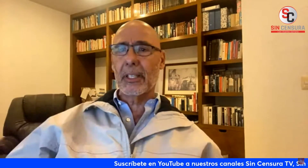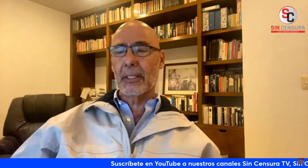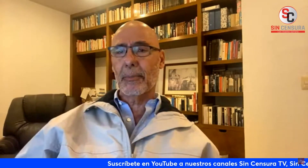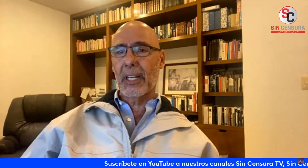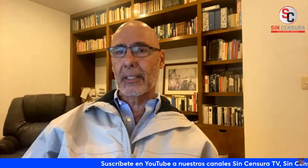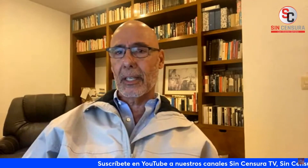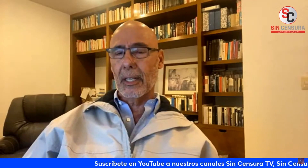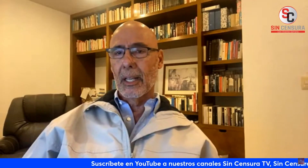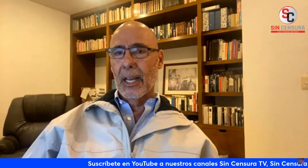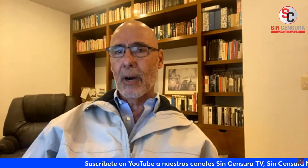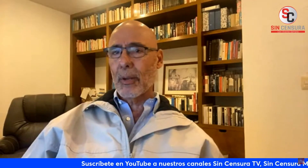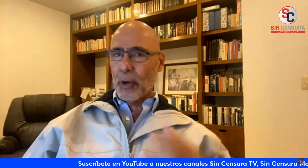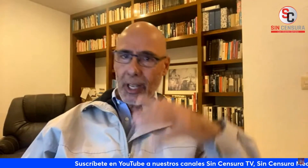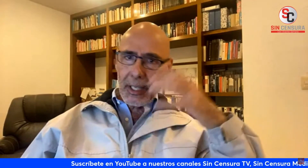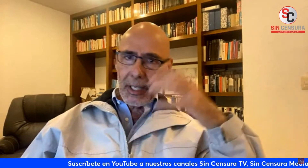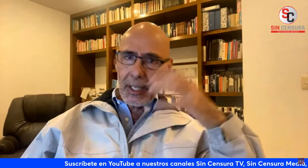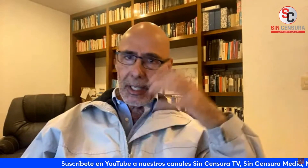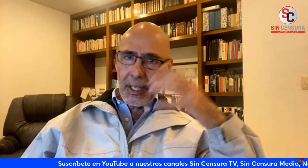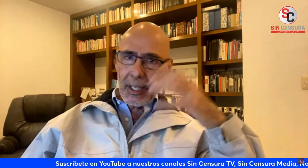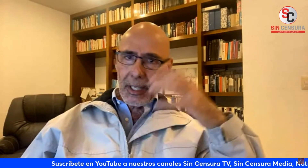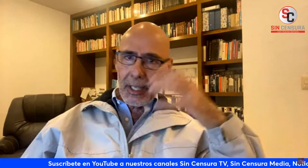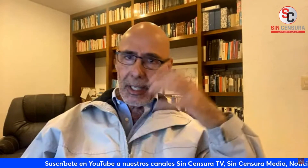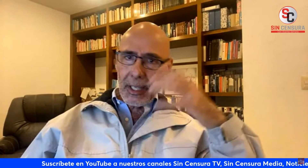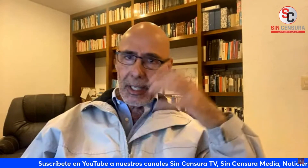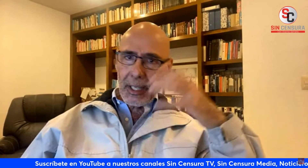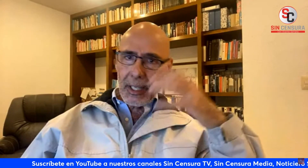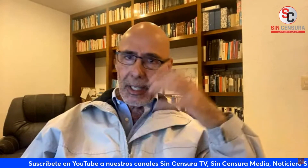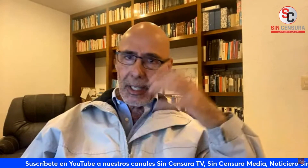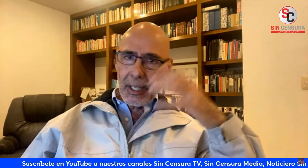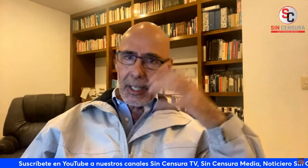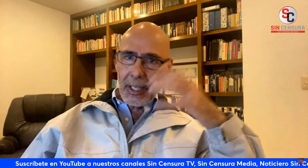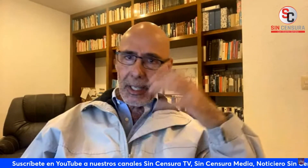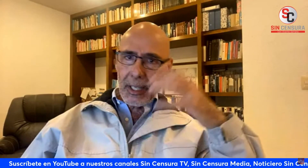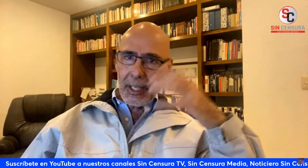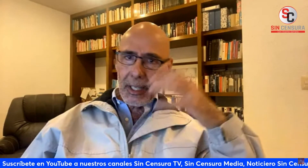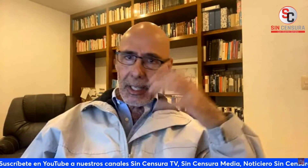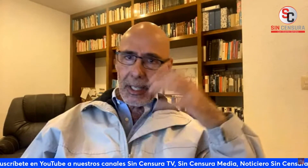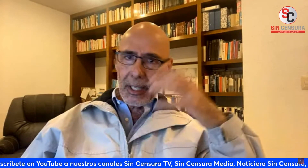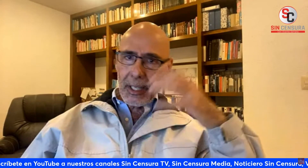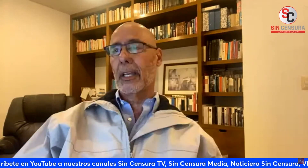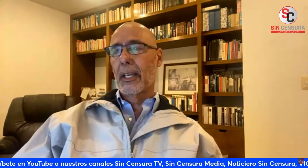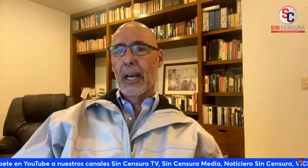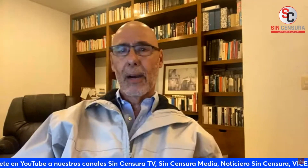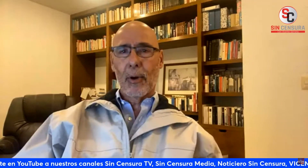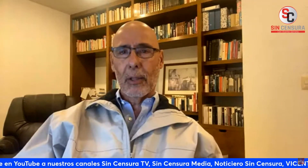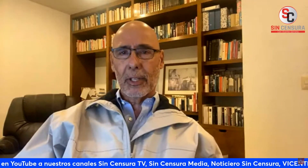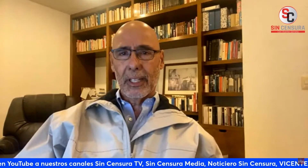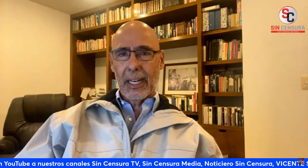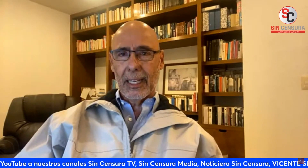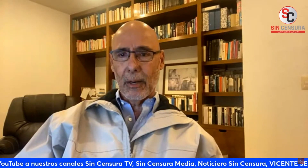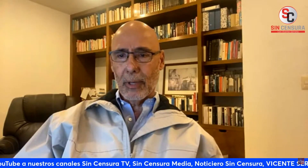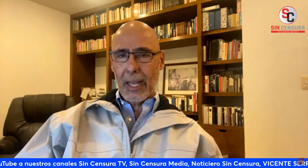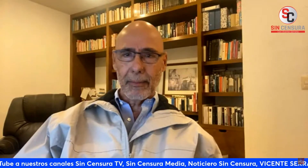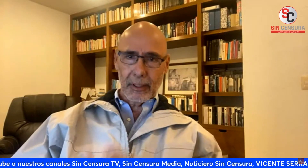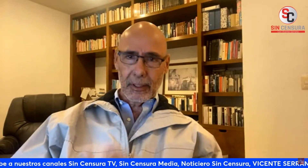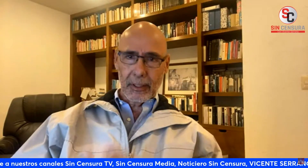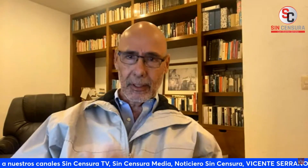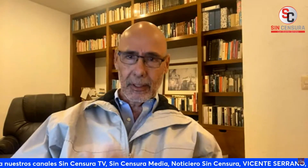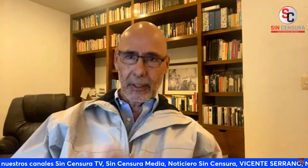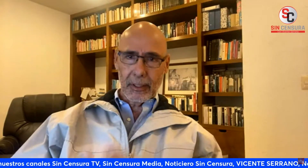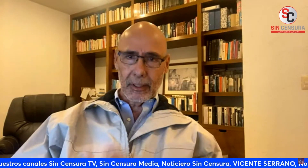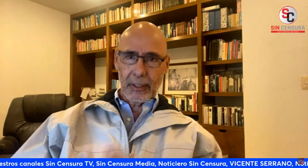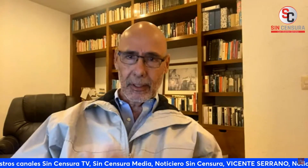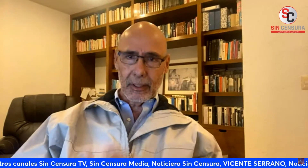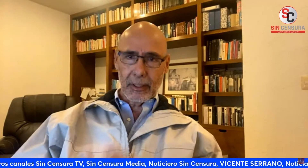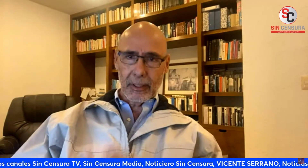tesis debe de desaparecer. Ahora, por ahí alguien, y creo que fue Eduardo Andrade, quien fue abogado general de la UNAM